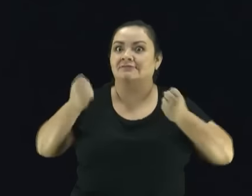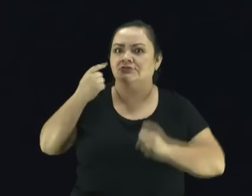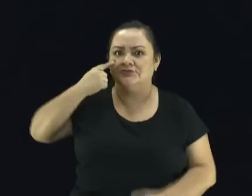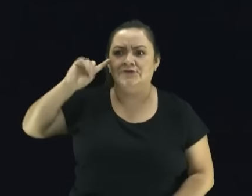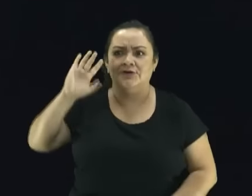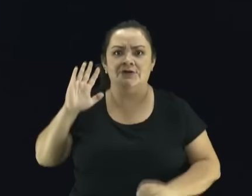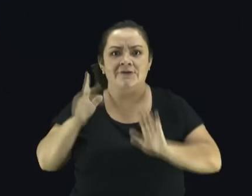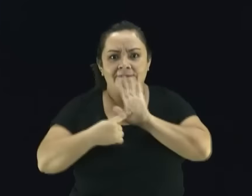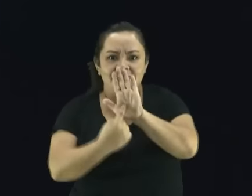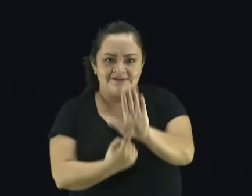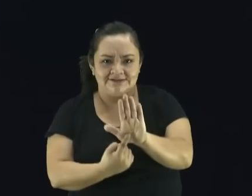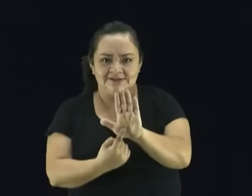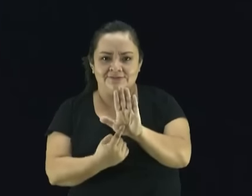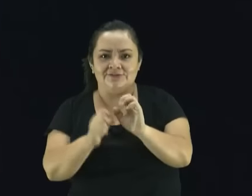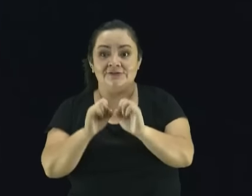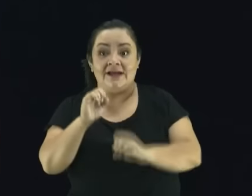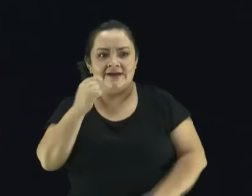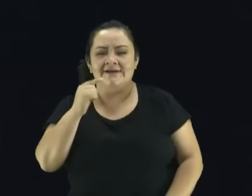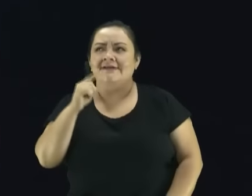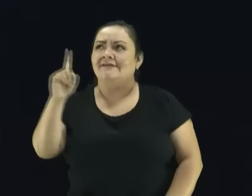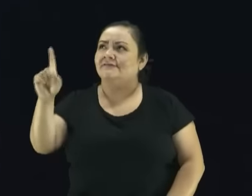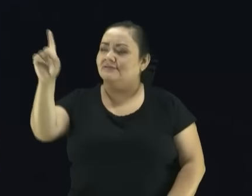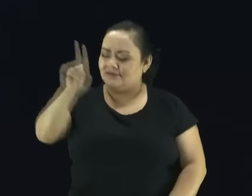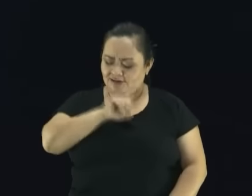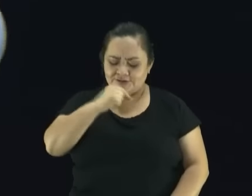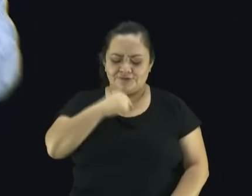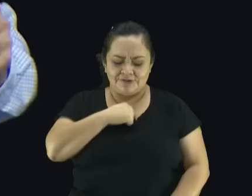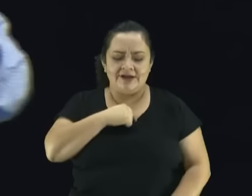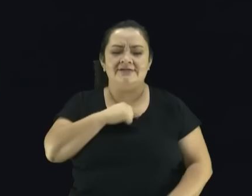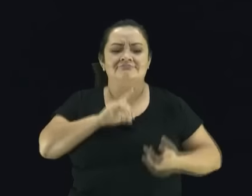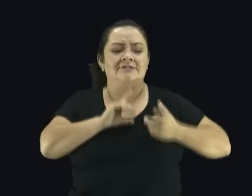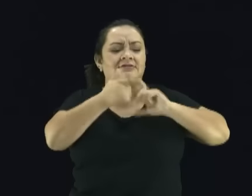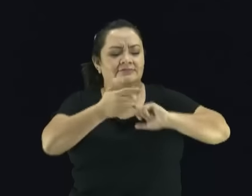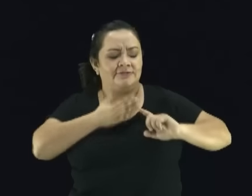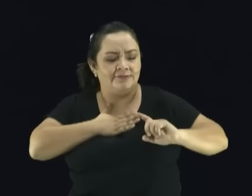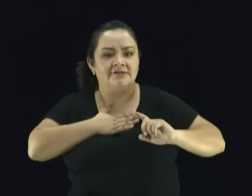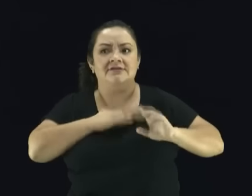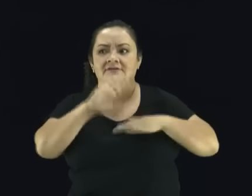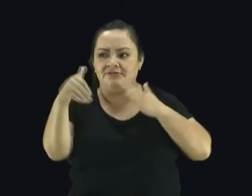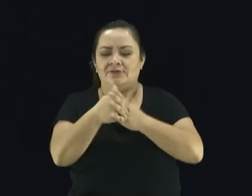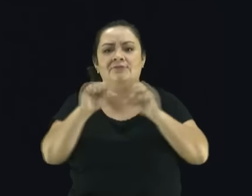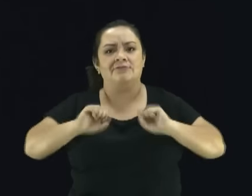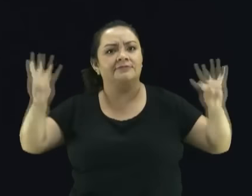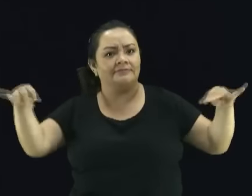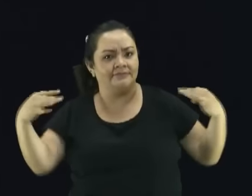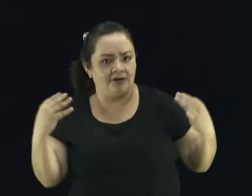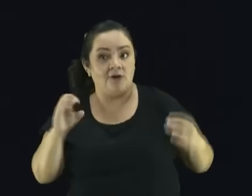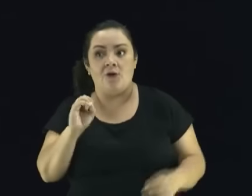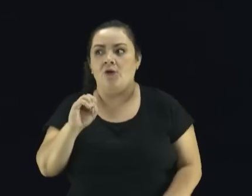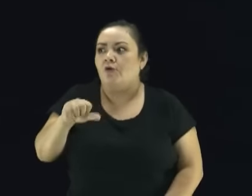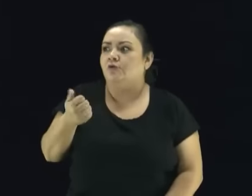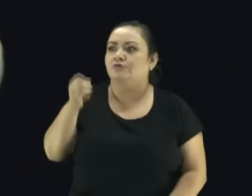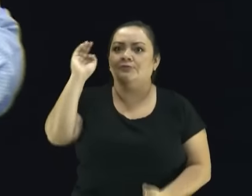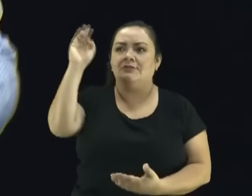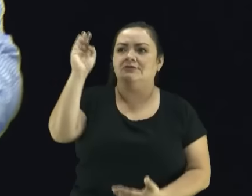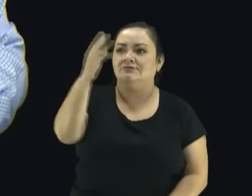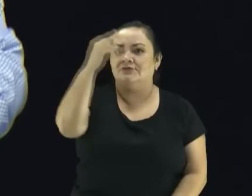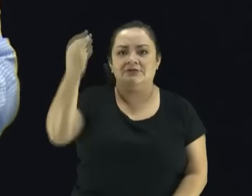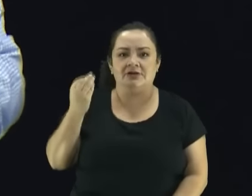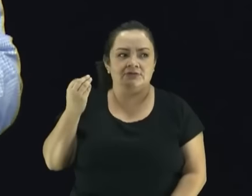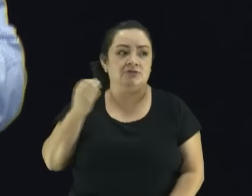modelando ese evangelio transformador está modelando ese evangelio que ama las personas o es de los pastores graduados que no se hablan con